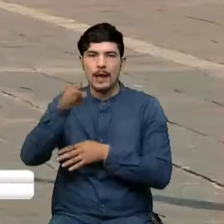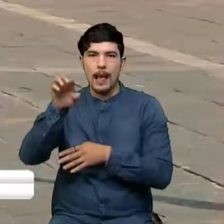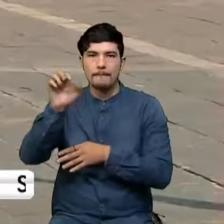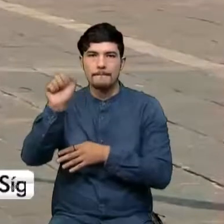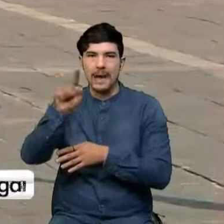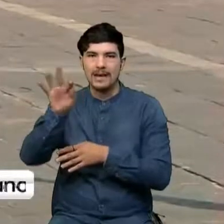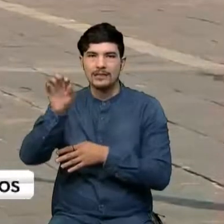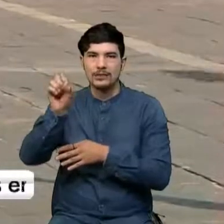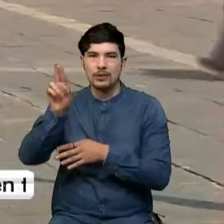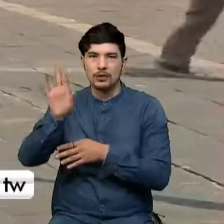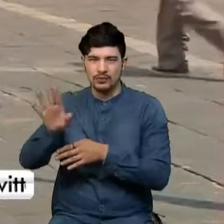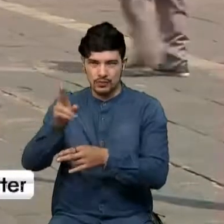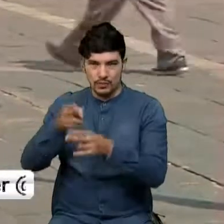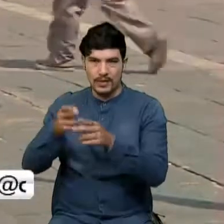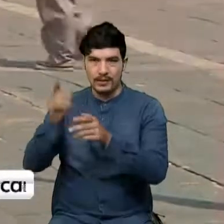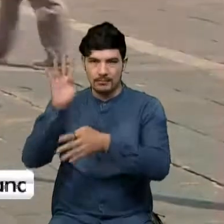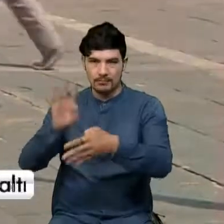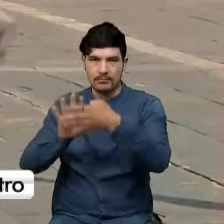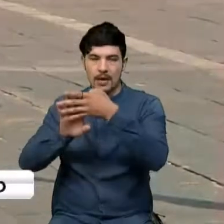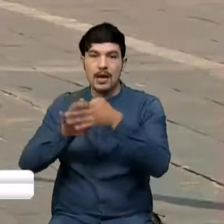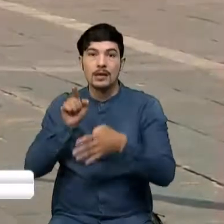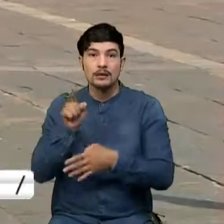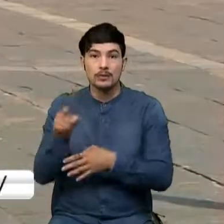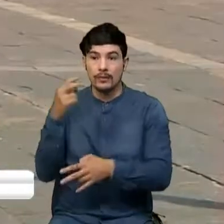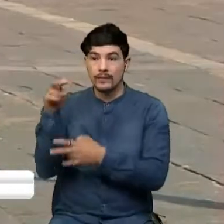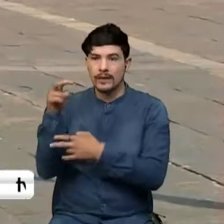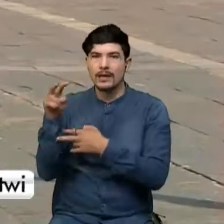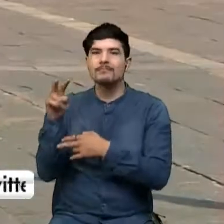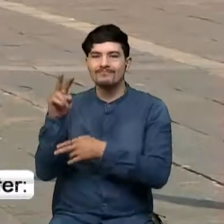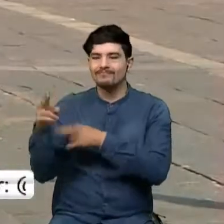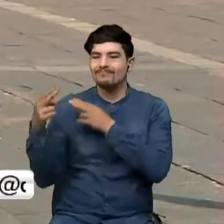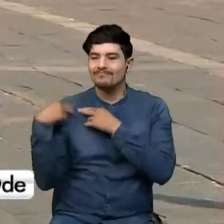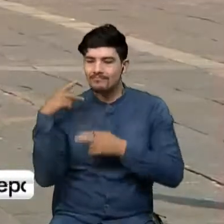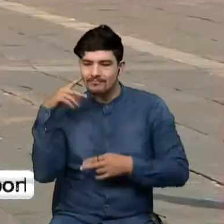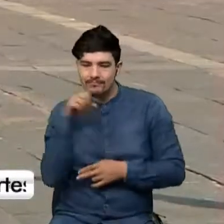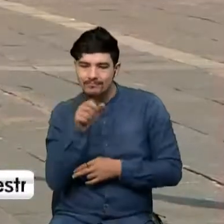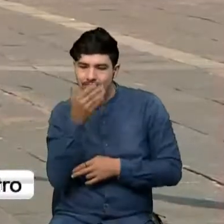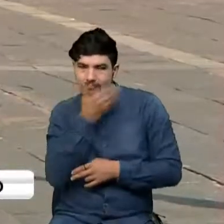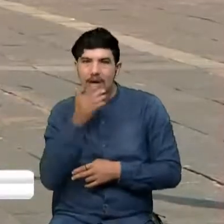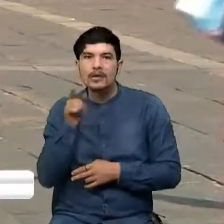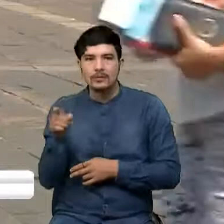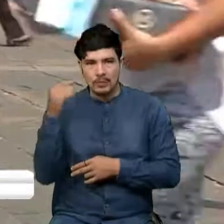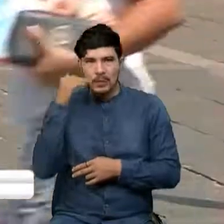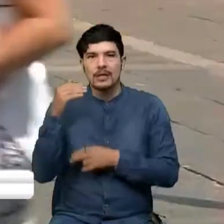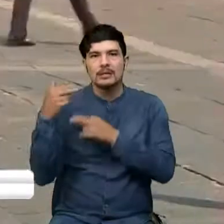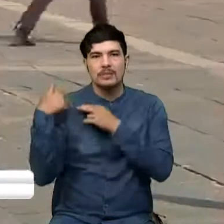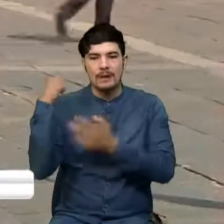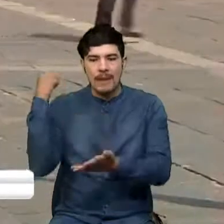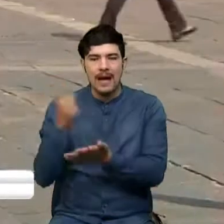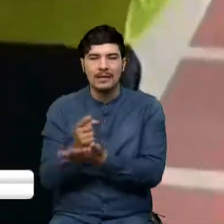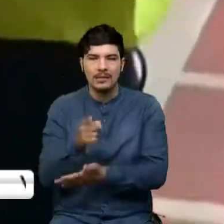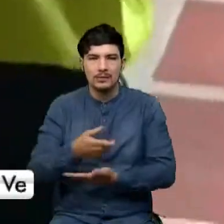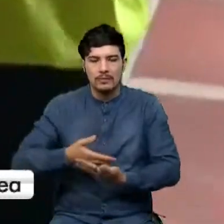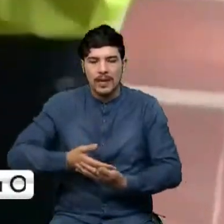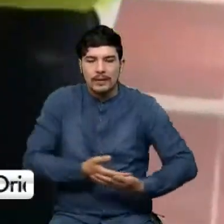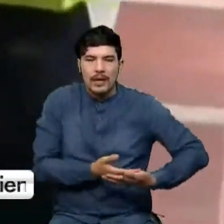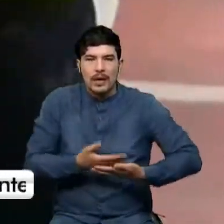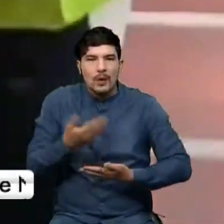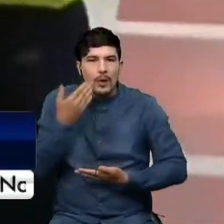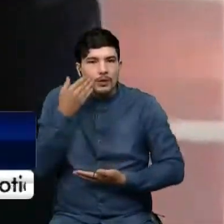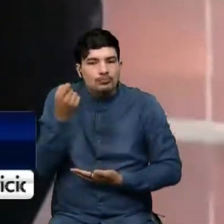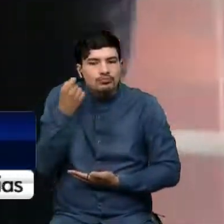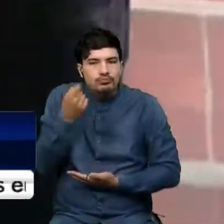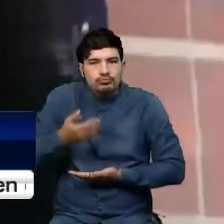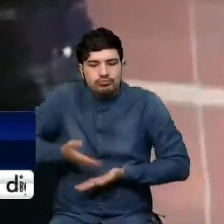La fiscalía logró comprobar que ella fue la responsable de asesinar a su bebé recién nacido. La